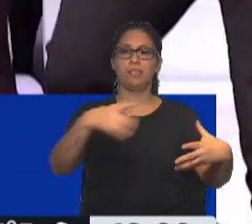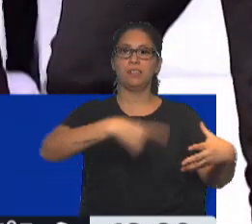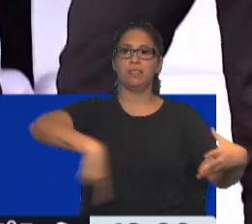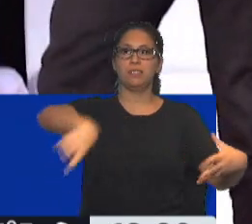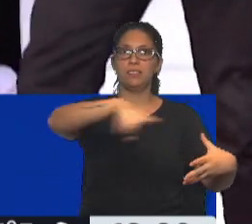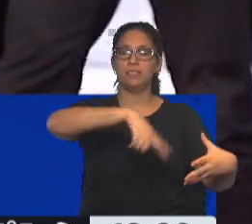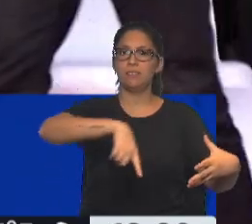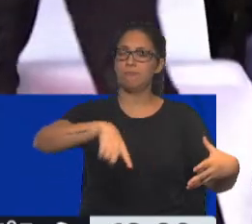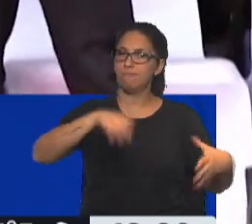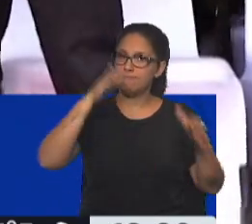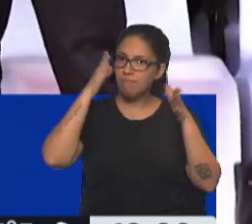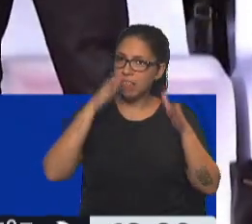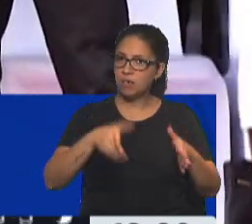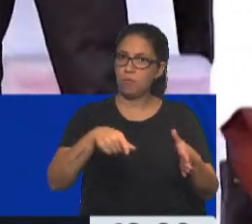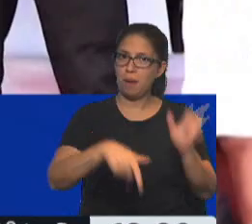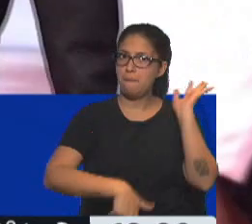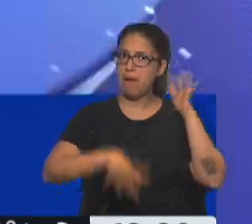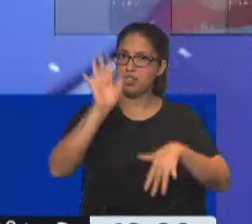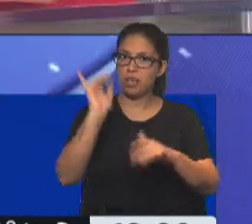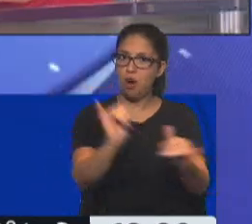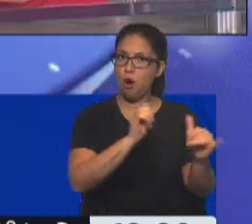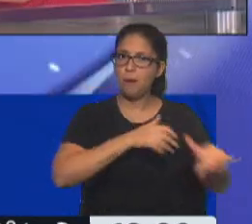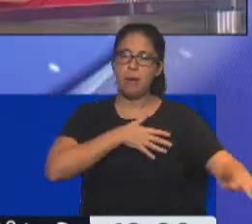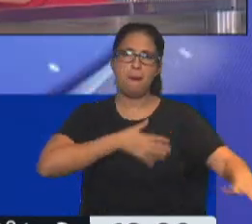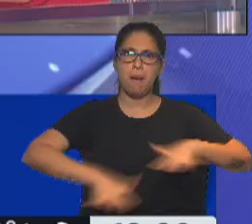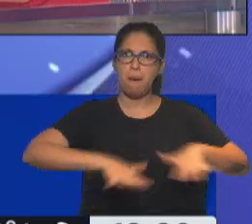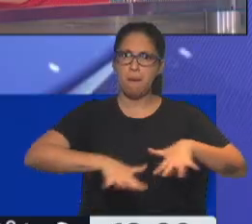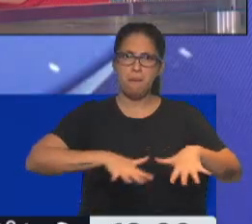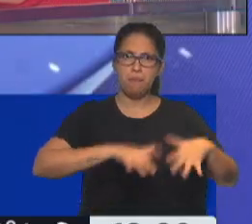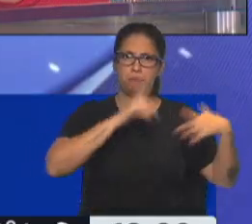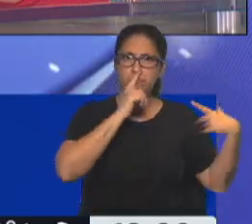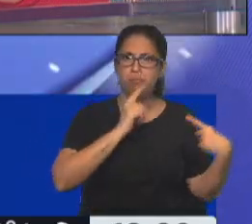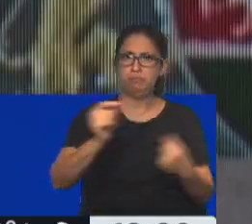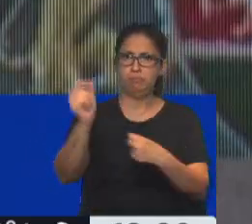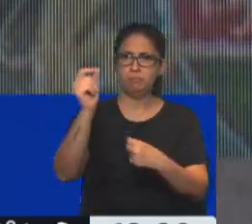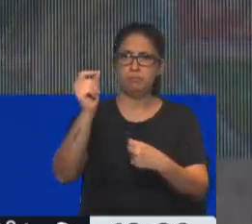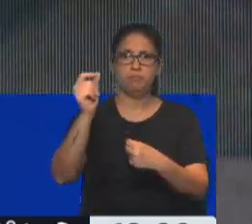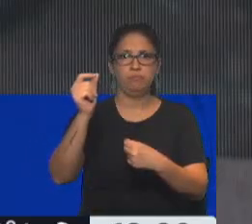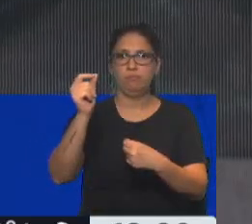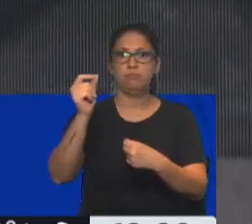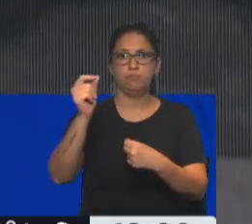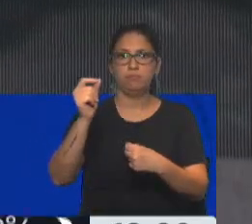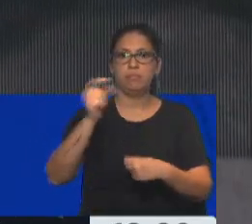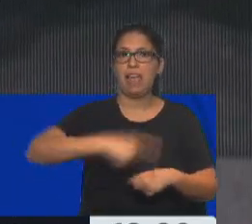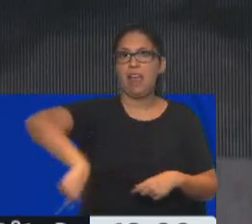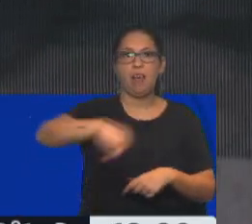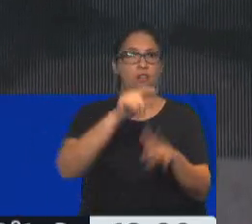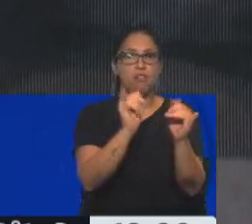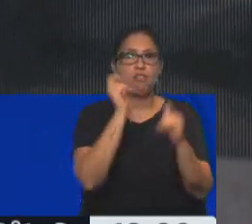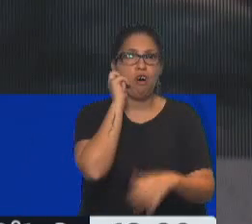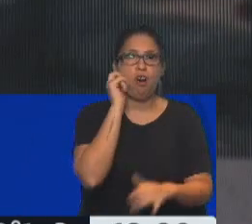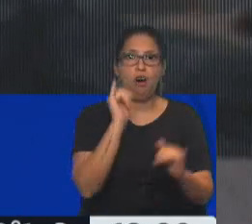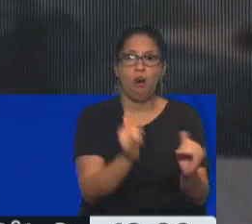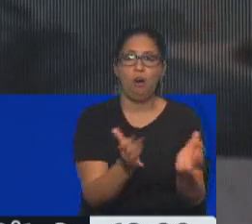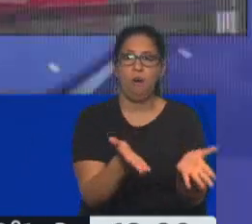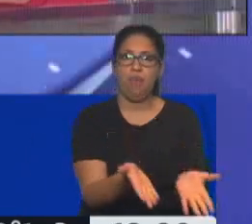justamente la juventud la que mayoritariamente se movilizó. Las protestas fueron básicamente protagonizadas por gente muy joven, ¿eh? Gente